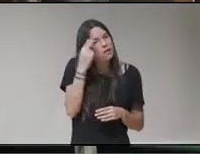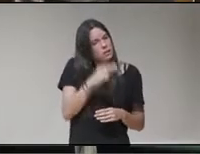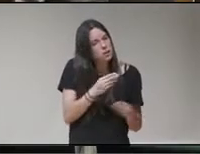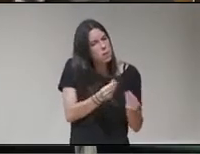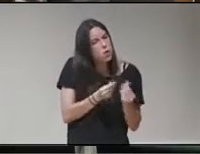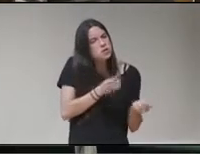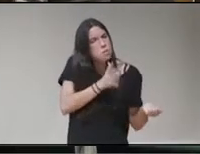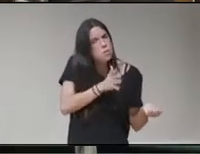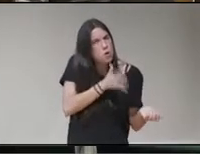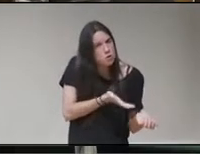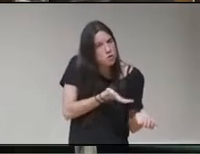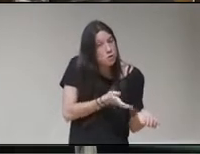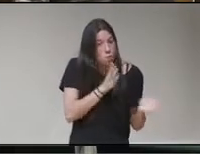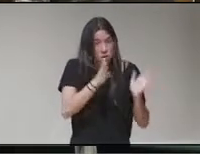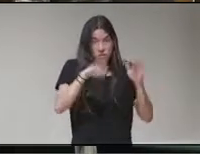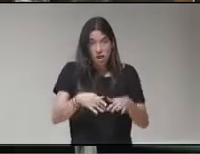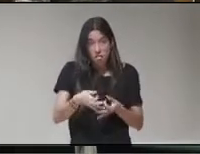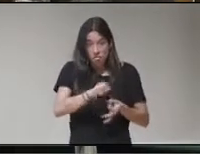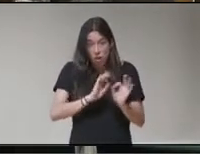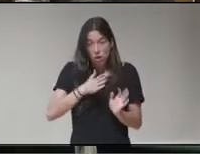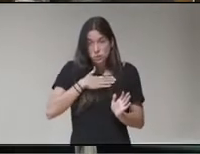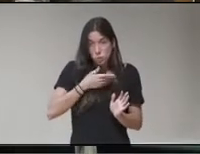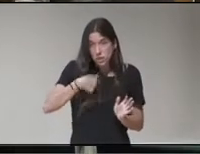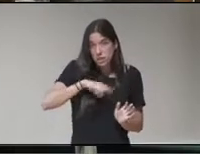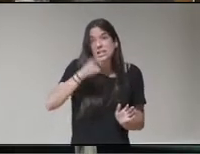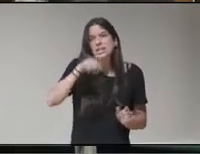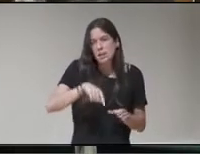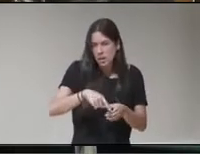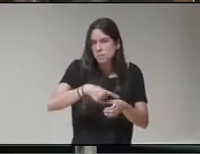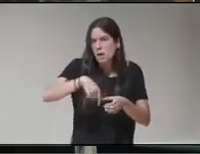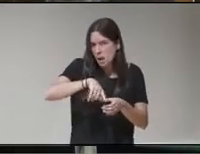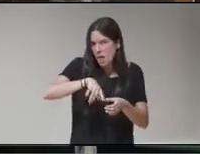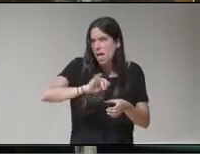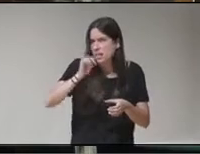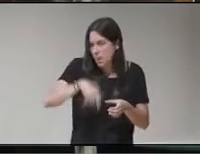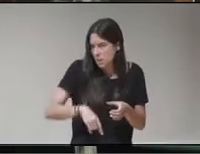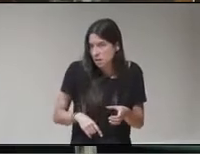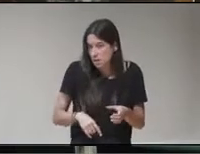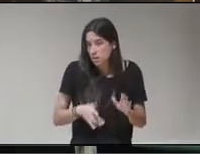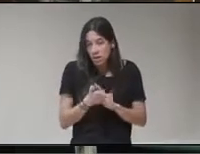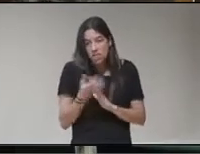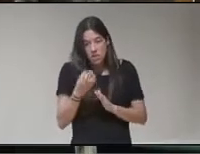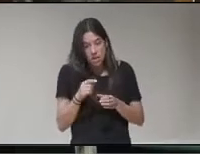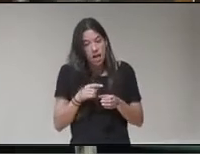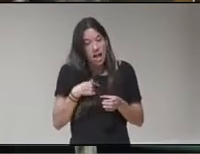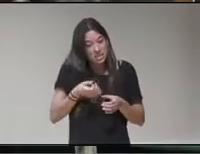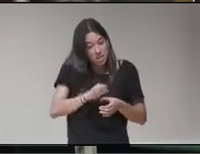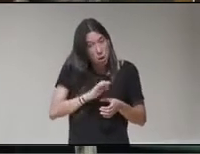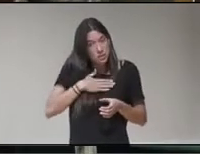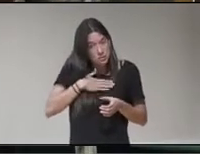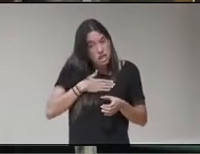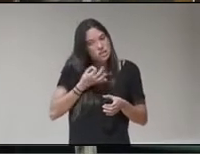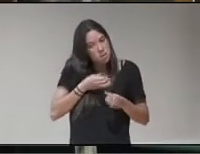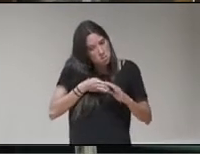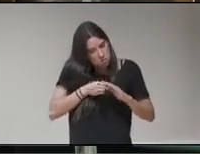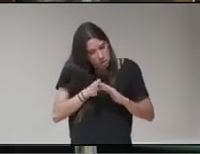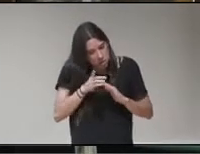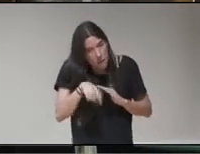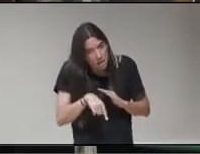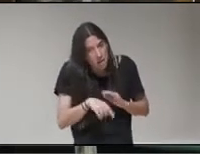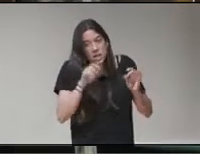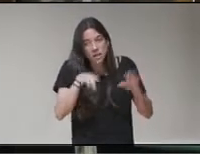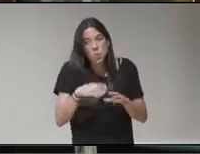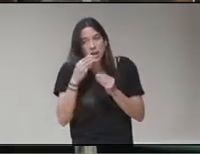porque a fin de cuentas nuestras células también tienen membrana. Debería de pasar a través de nuestra membrana, igual que pasa a